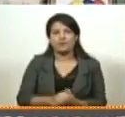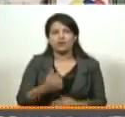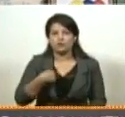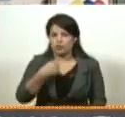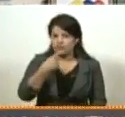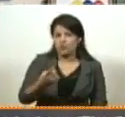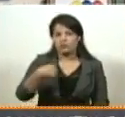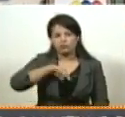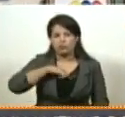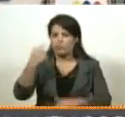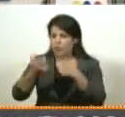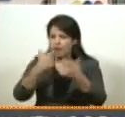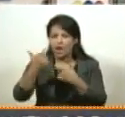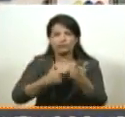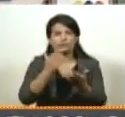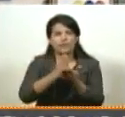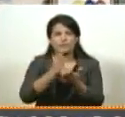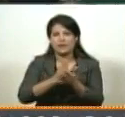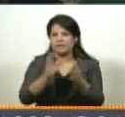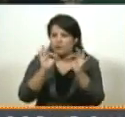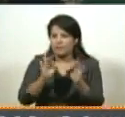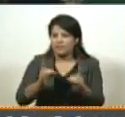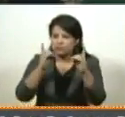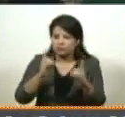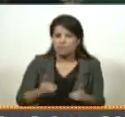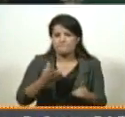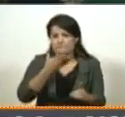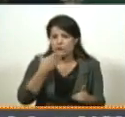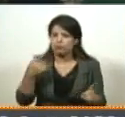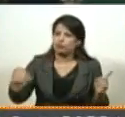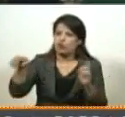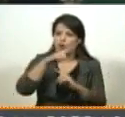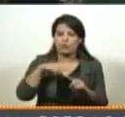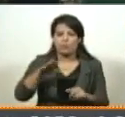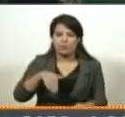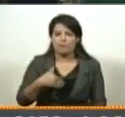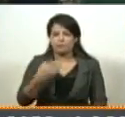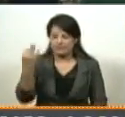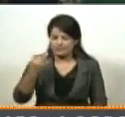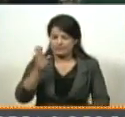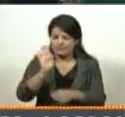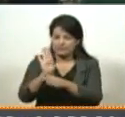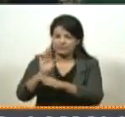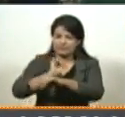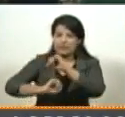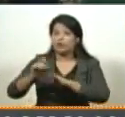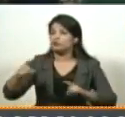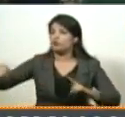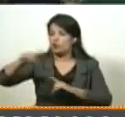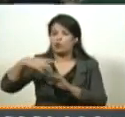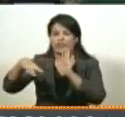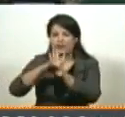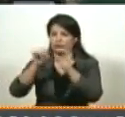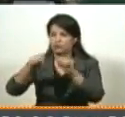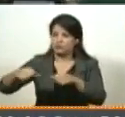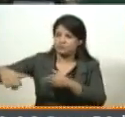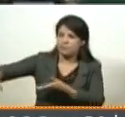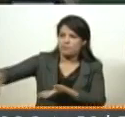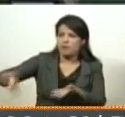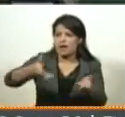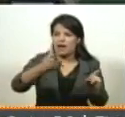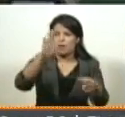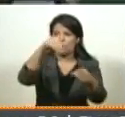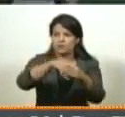que seguimos buscando medidas para que ese día podemos garantizar el ejercicio del voto sin